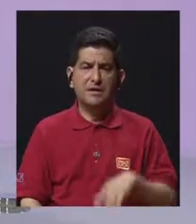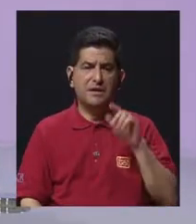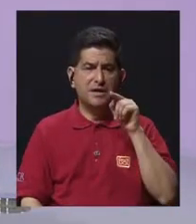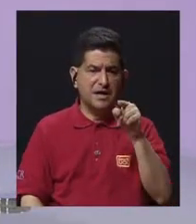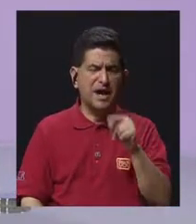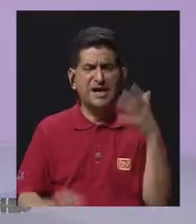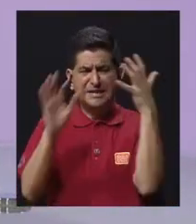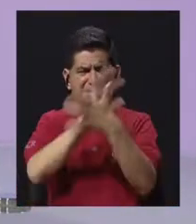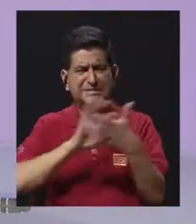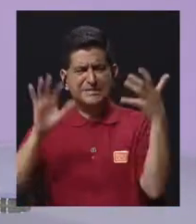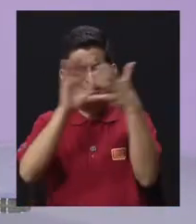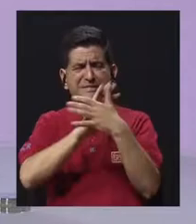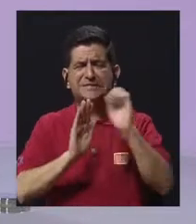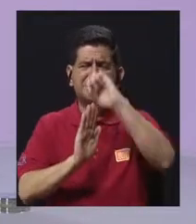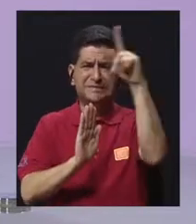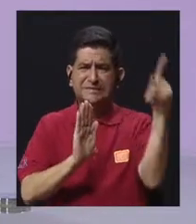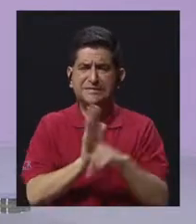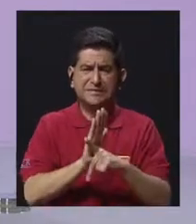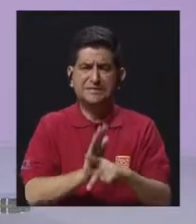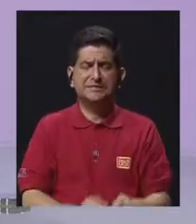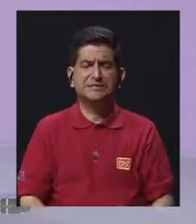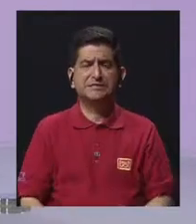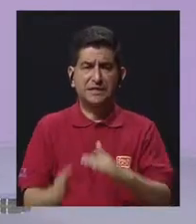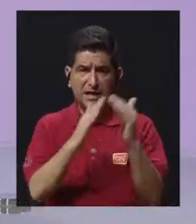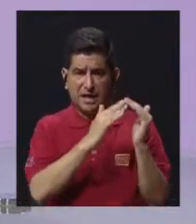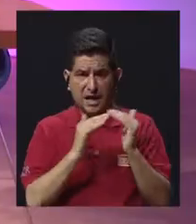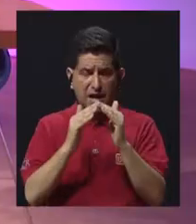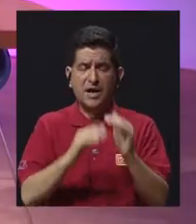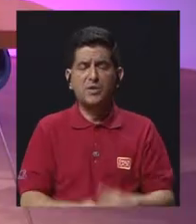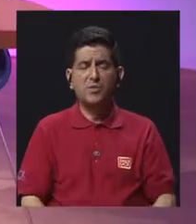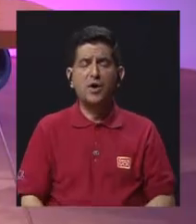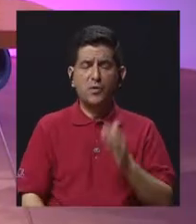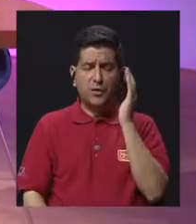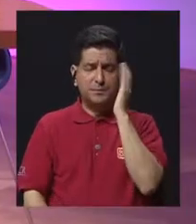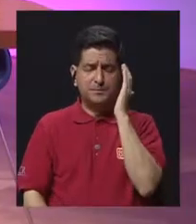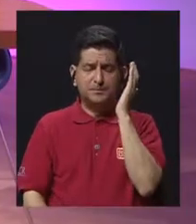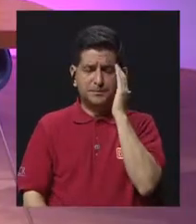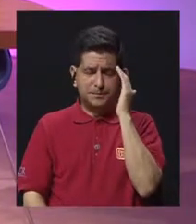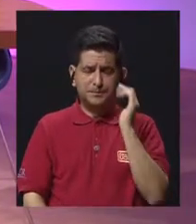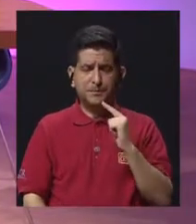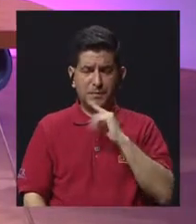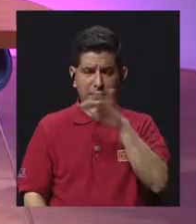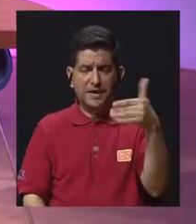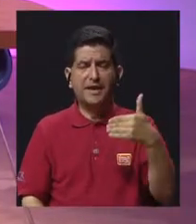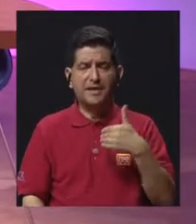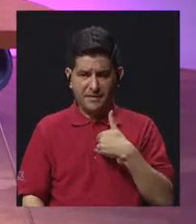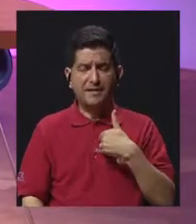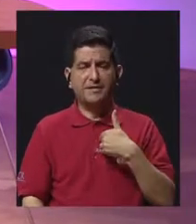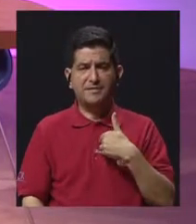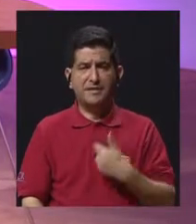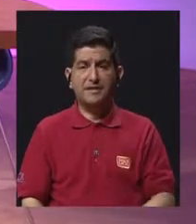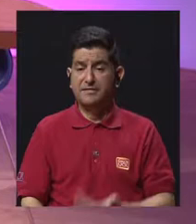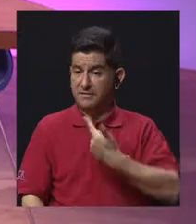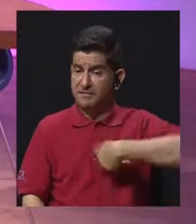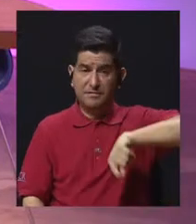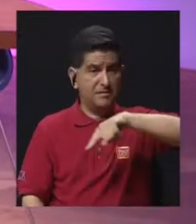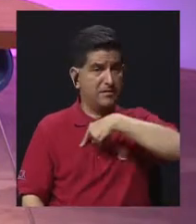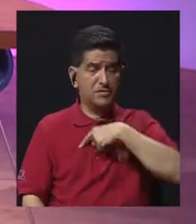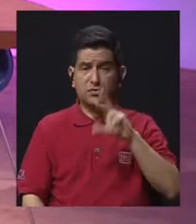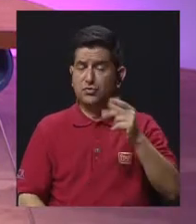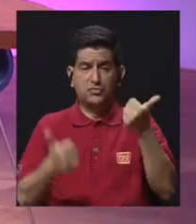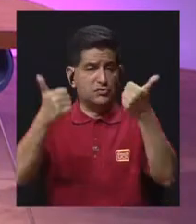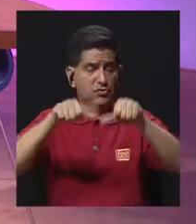golpe de Estado y que hay un todo desorden constitucional, el pueblo consciente de la realidad